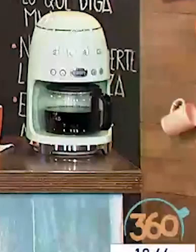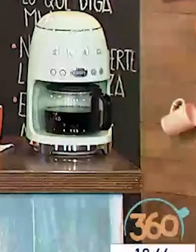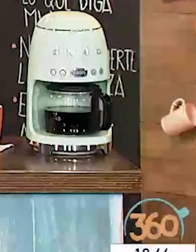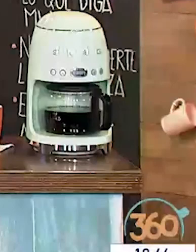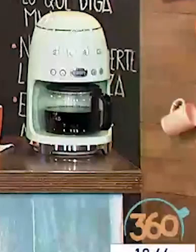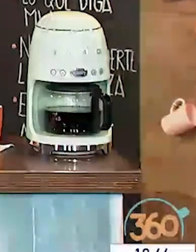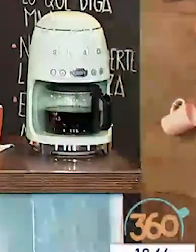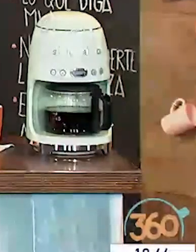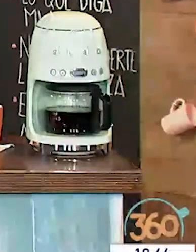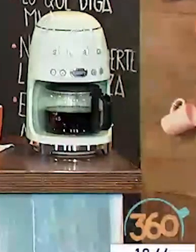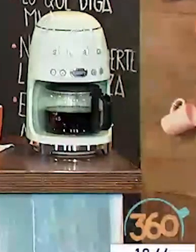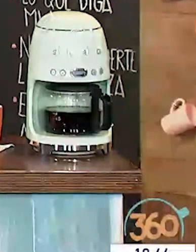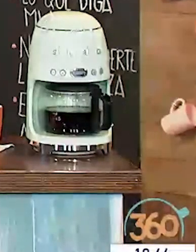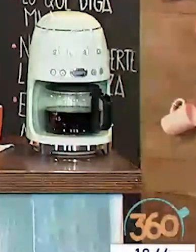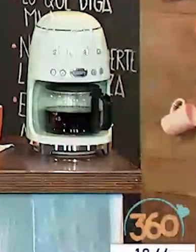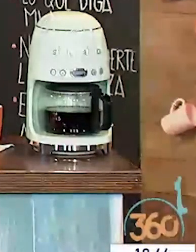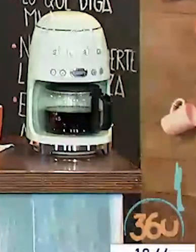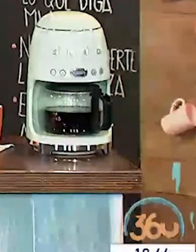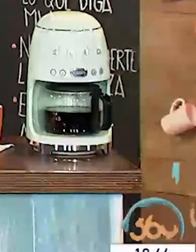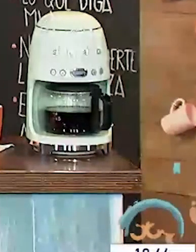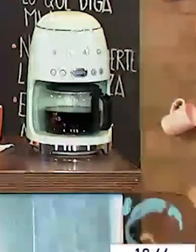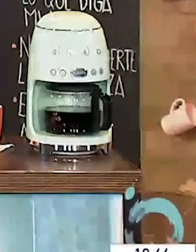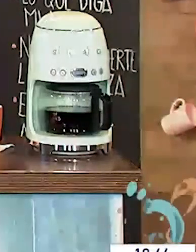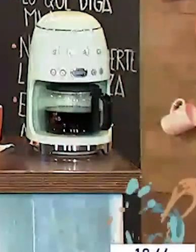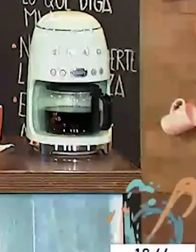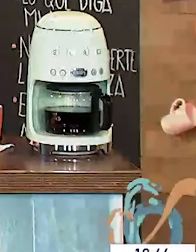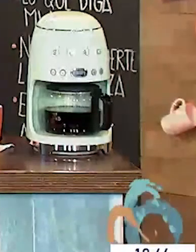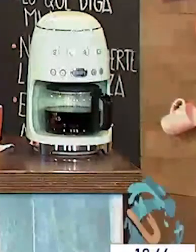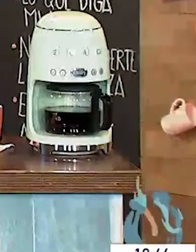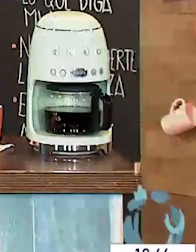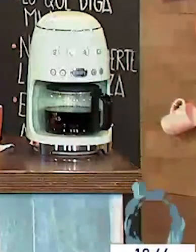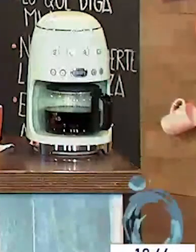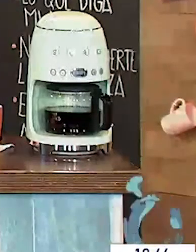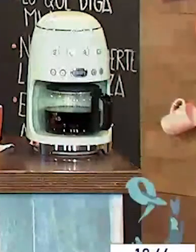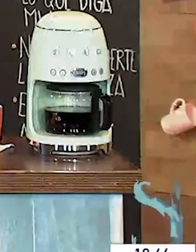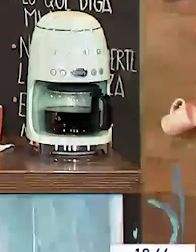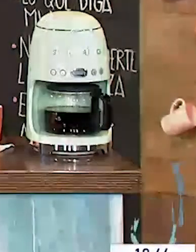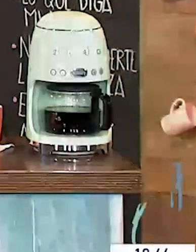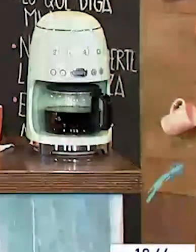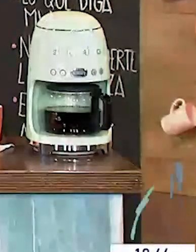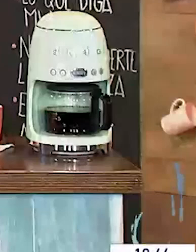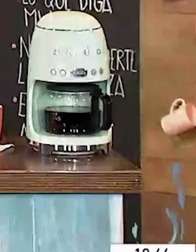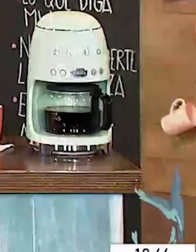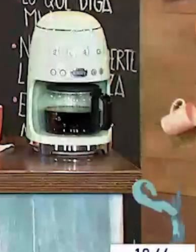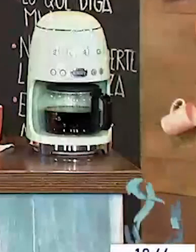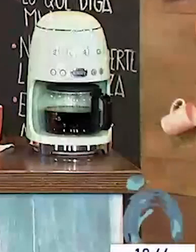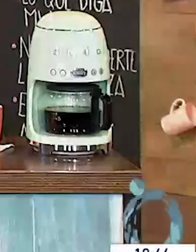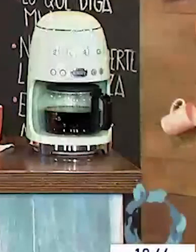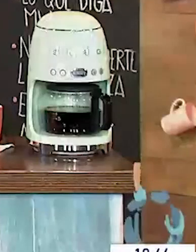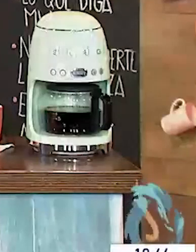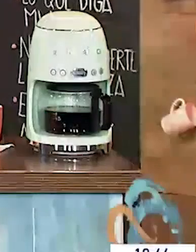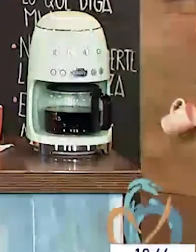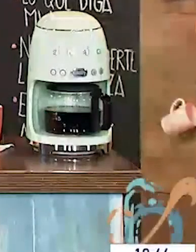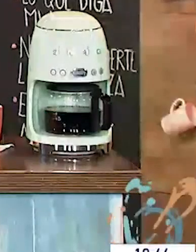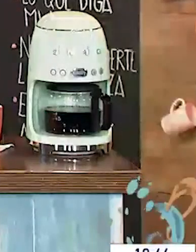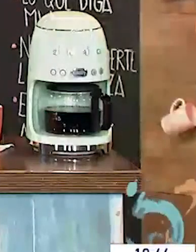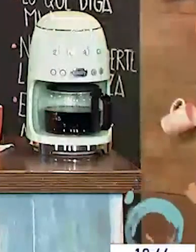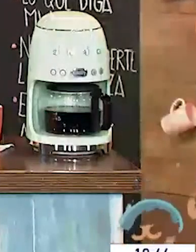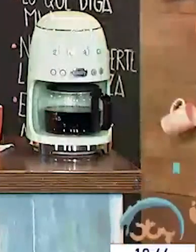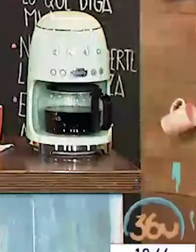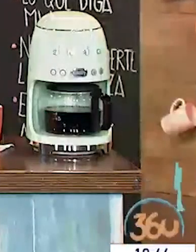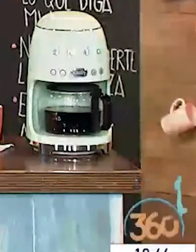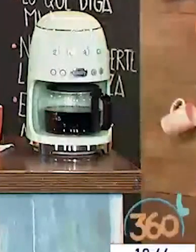deja el cargo, y Vasconcelos. Héctor, sí. Vasconcelos. Héctor, iba a decir Vasconcelos. José Vasconcelos, pero ese era su padre. Así es.